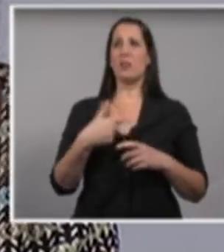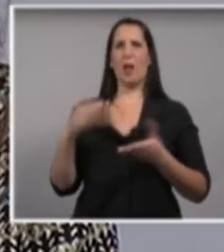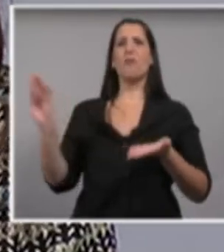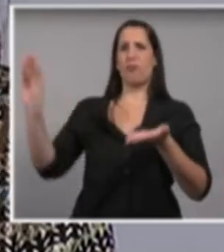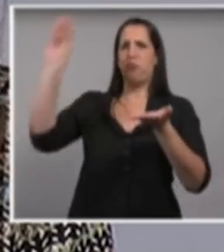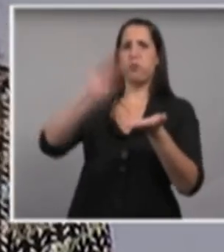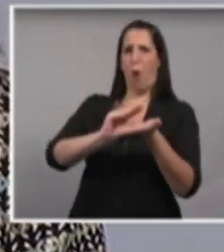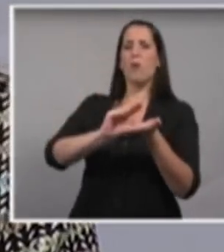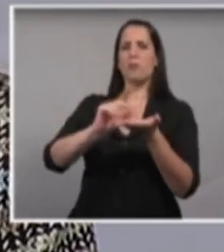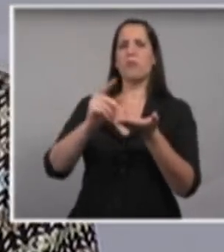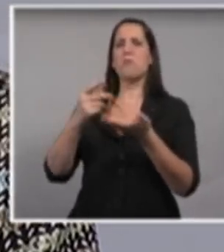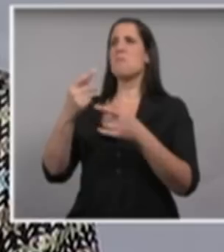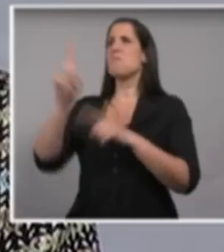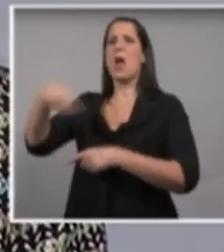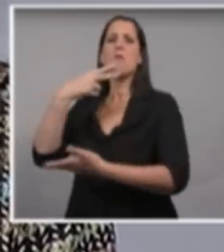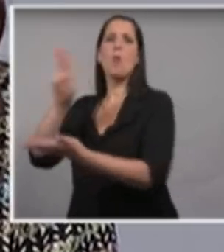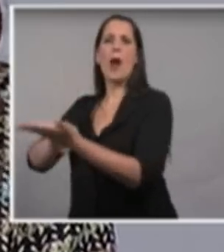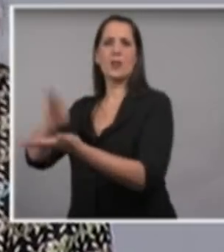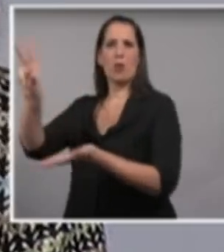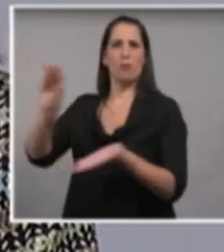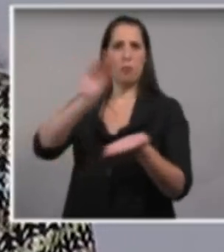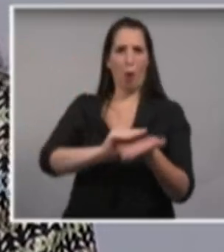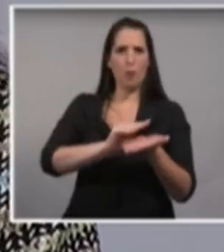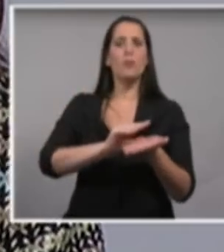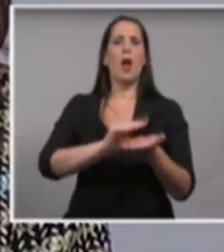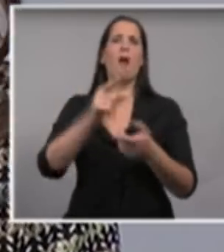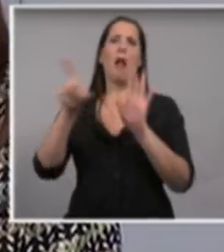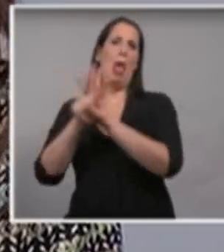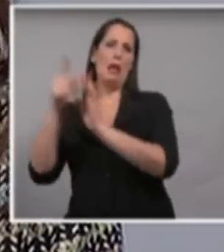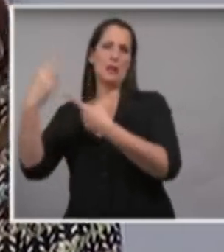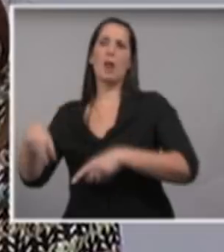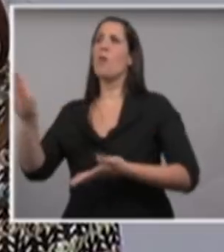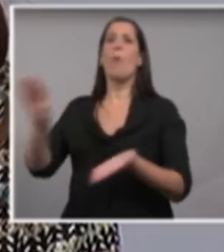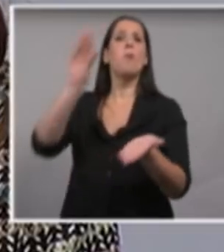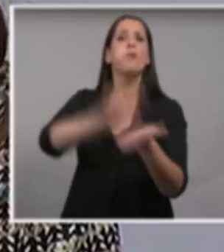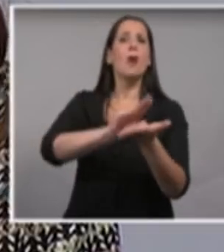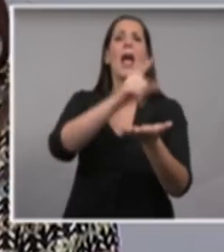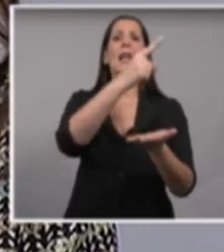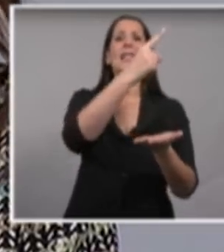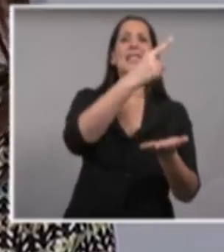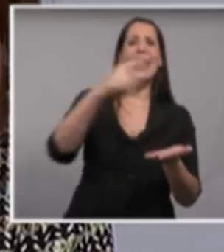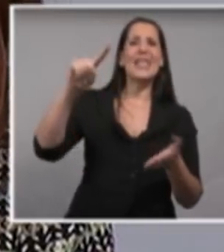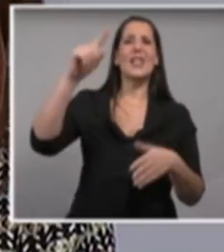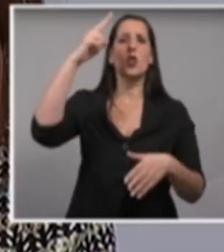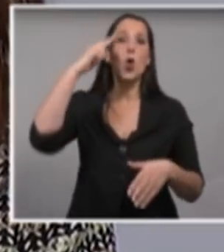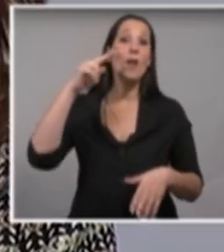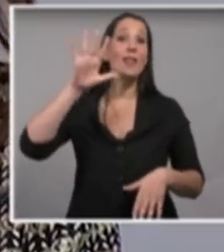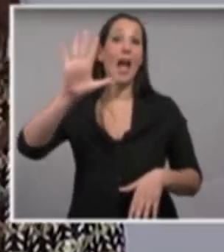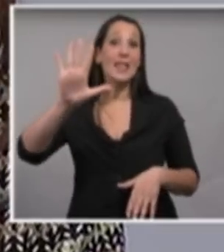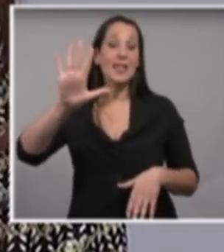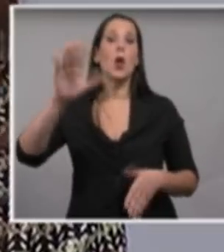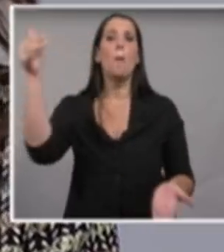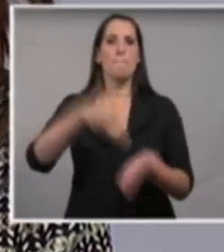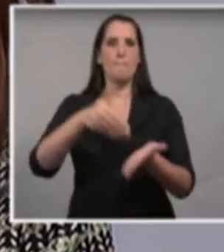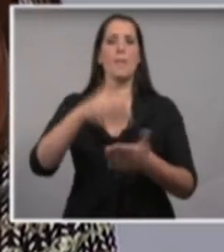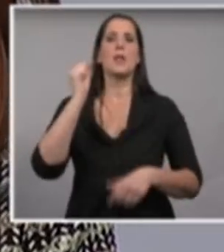coparticipación impositiva y leyes especiales, 795 millones de pesos. En